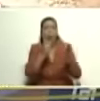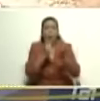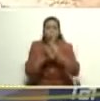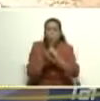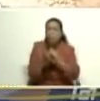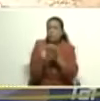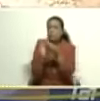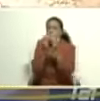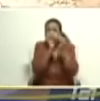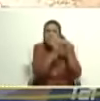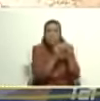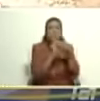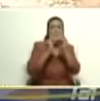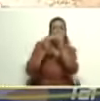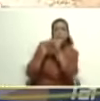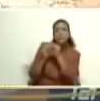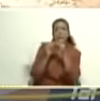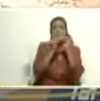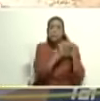aquí, ajuste para allá,